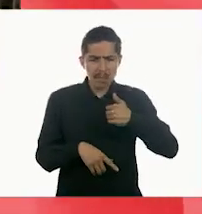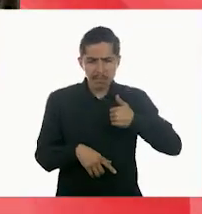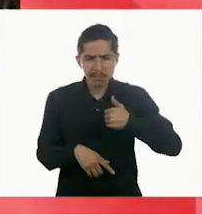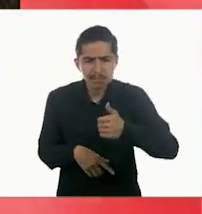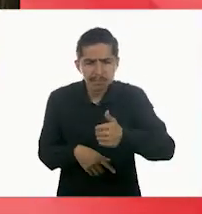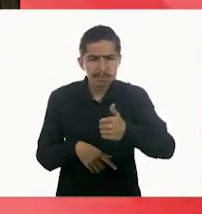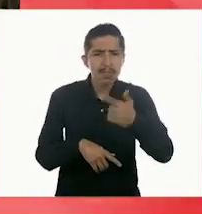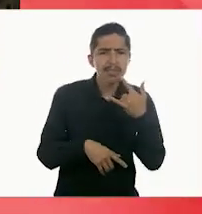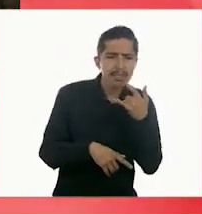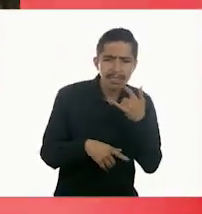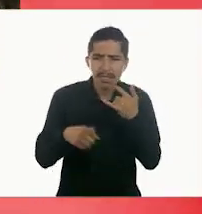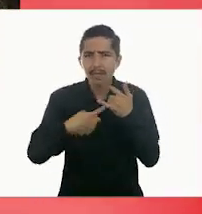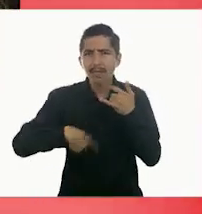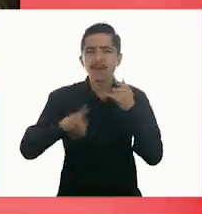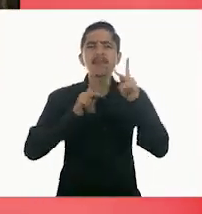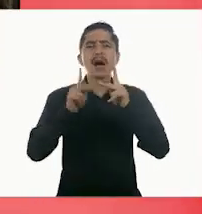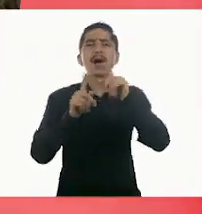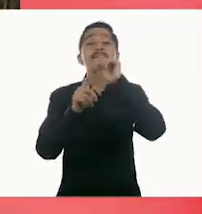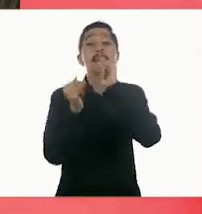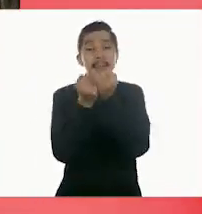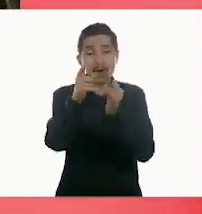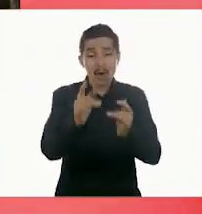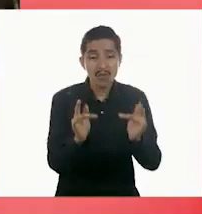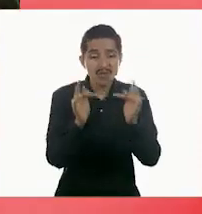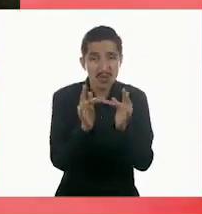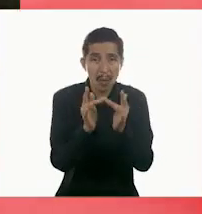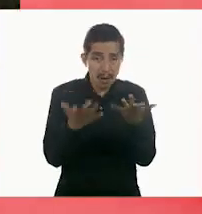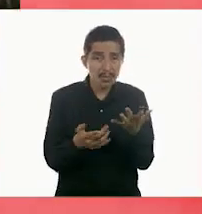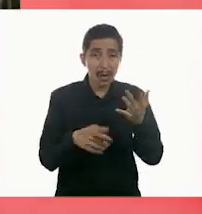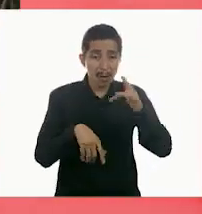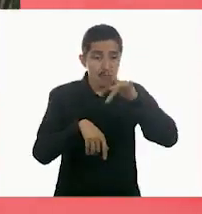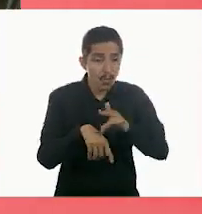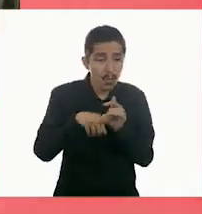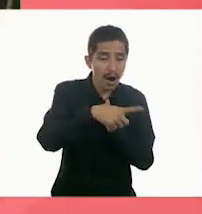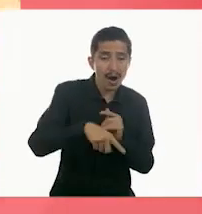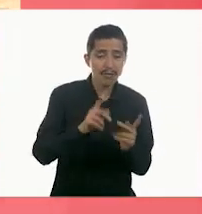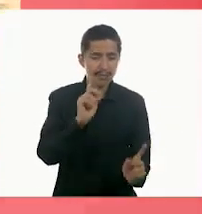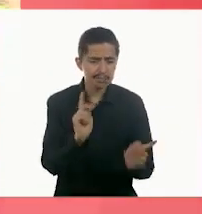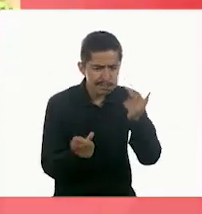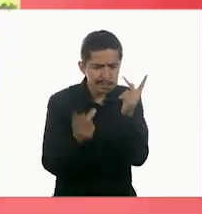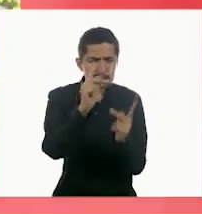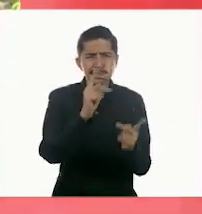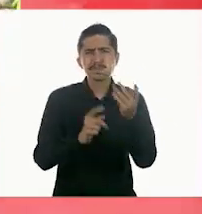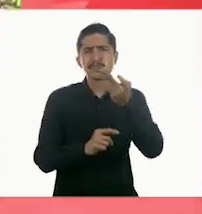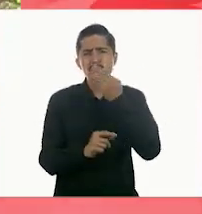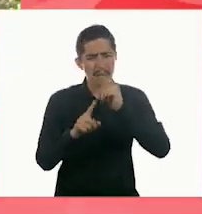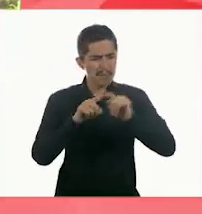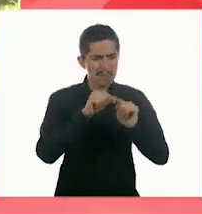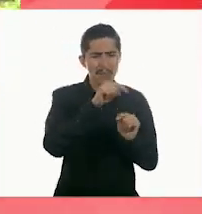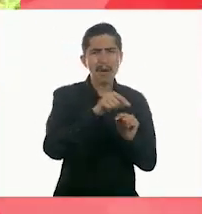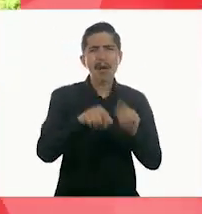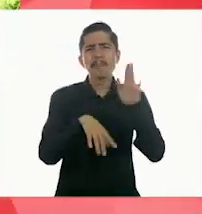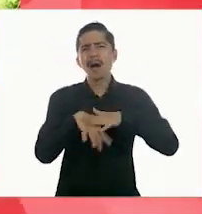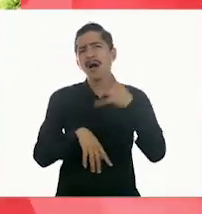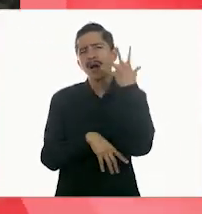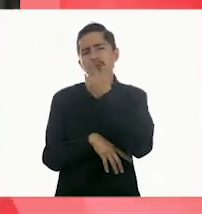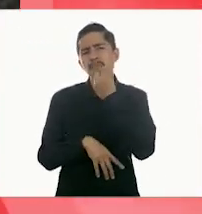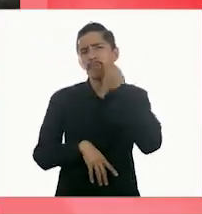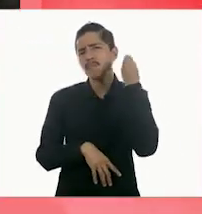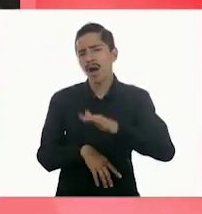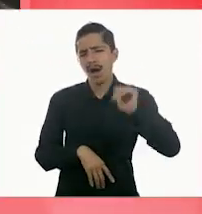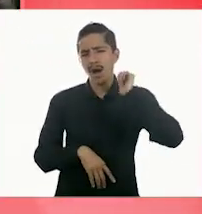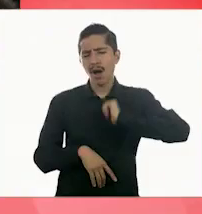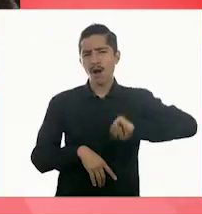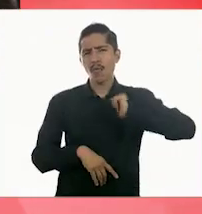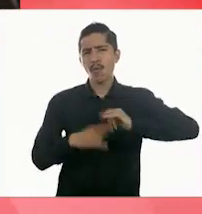zona. El contacto con especies de flora y fauna tan variadas y hermosas es un viaje a los orígenes mismos del